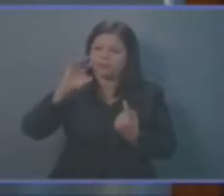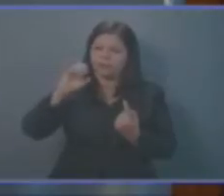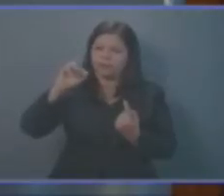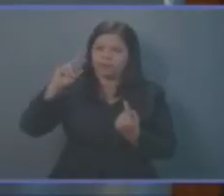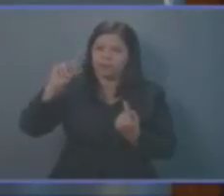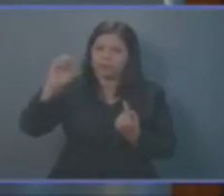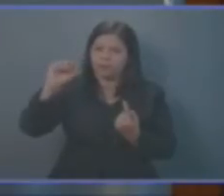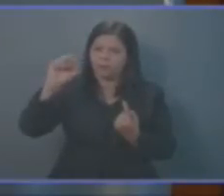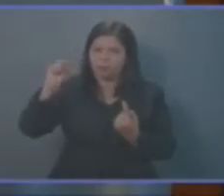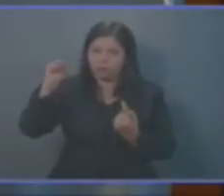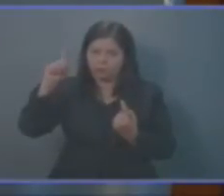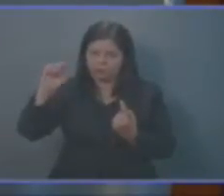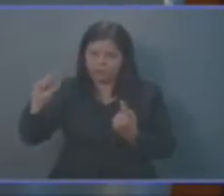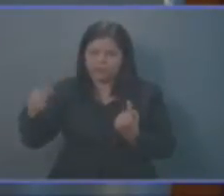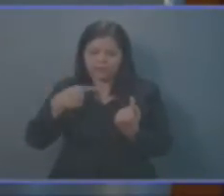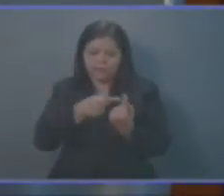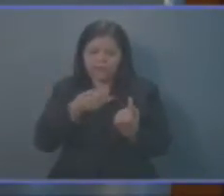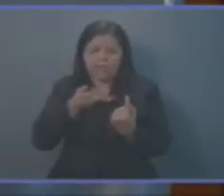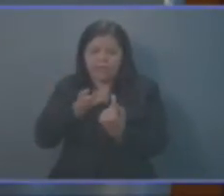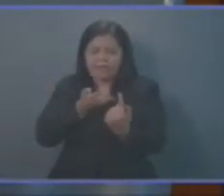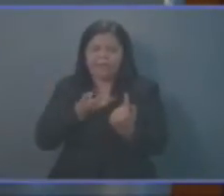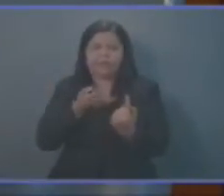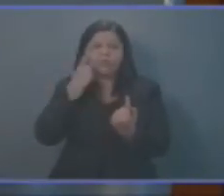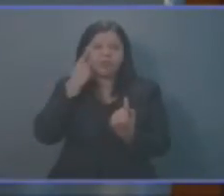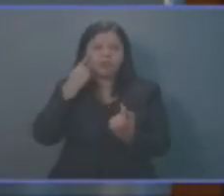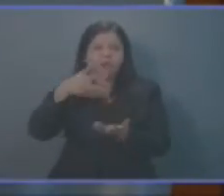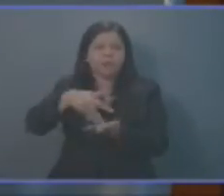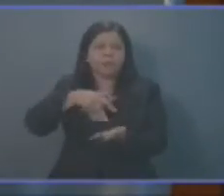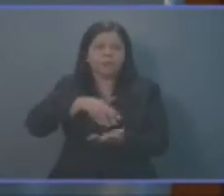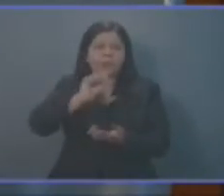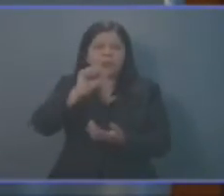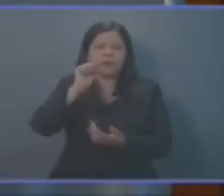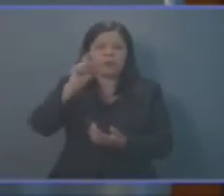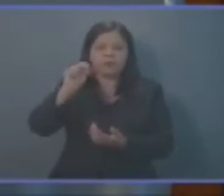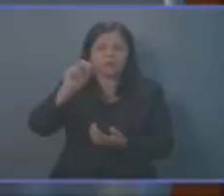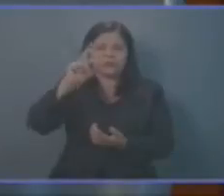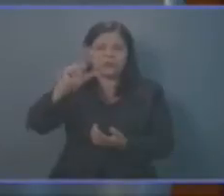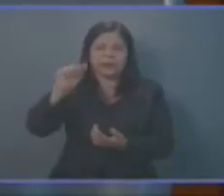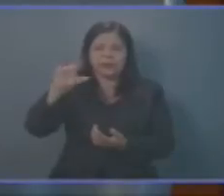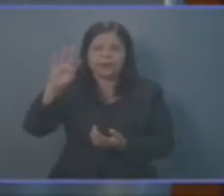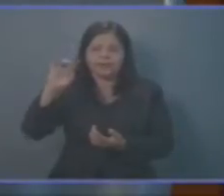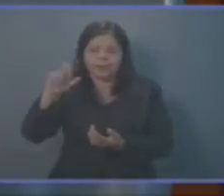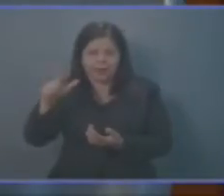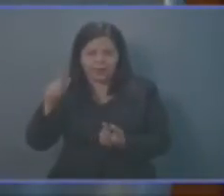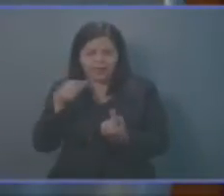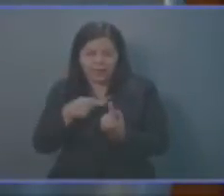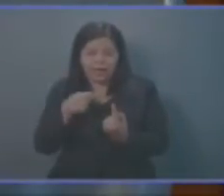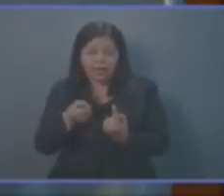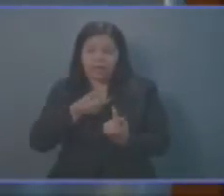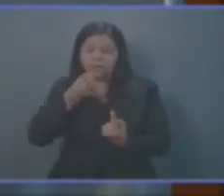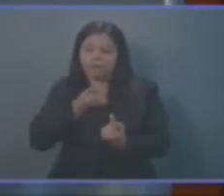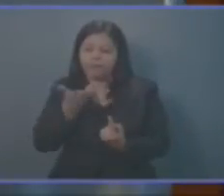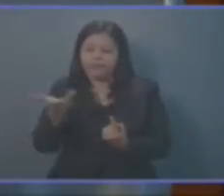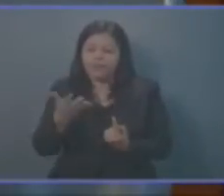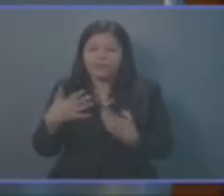Paz, un reconocido líder del municipio de San Rafael Obrajuelo, promotor de salud y líder